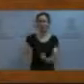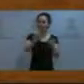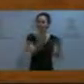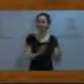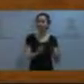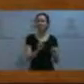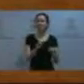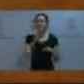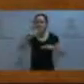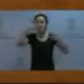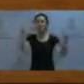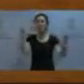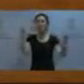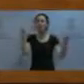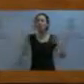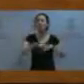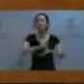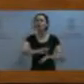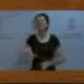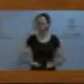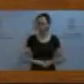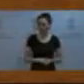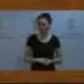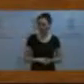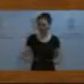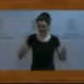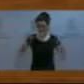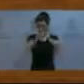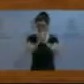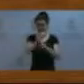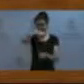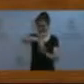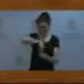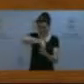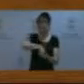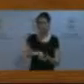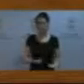público. Señora consejera, dentro de la opacidad endémica del ERA,